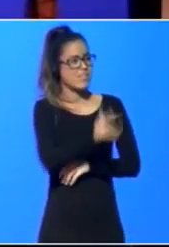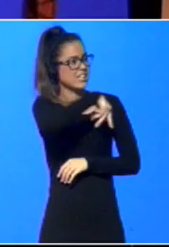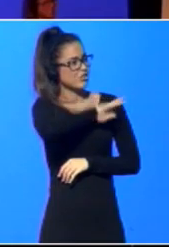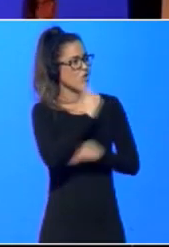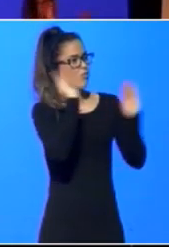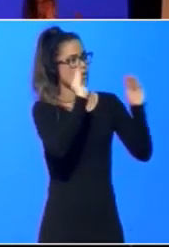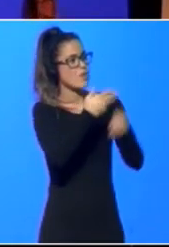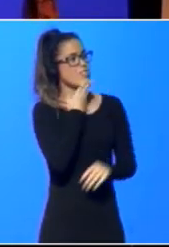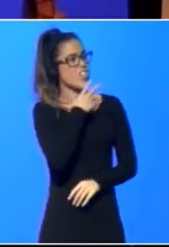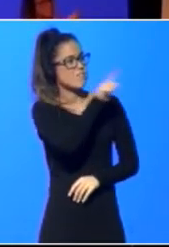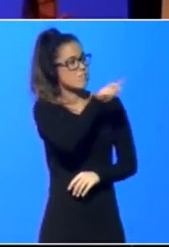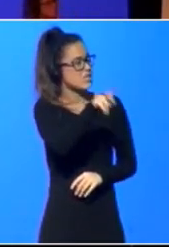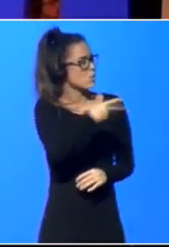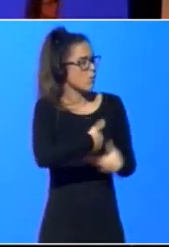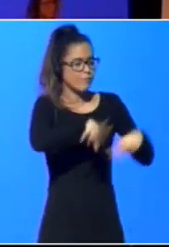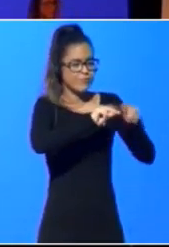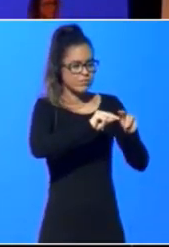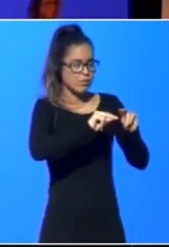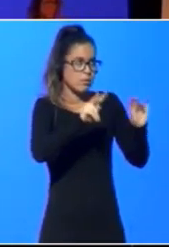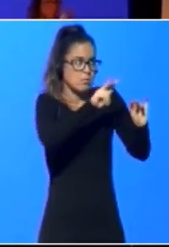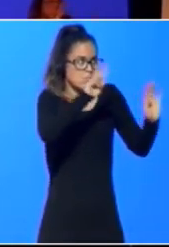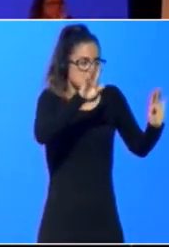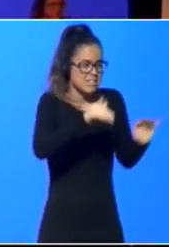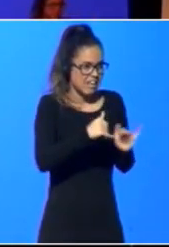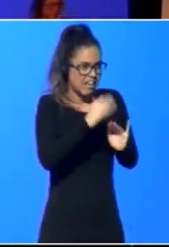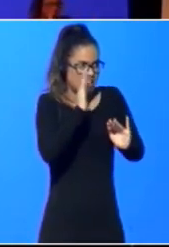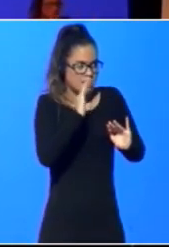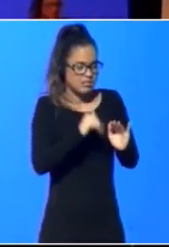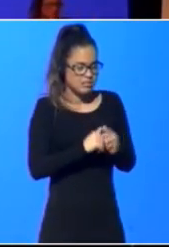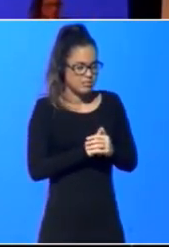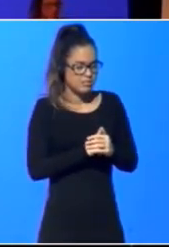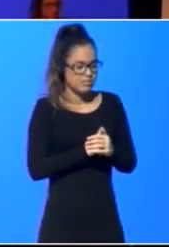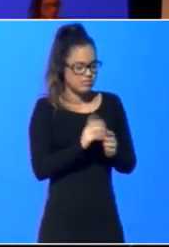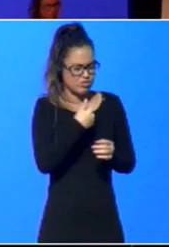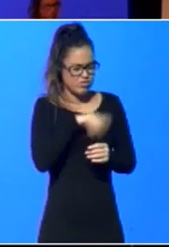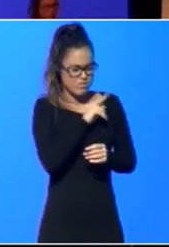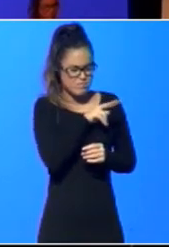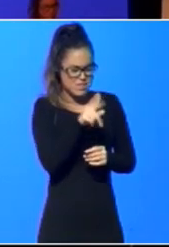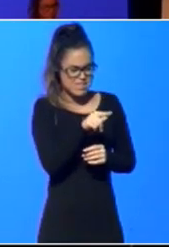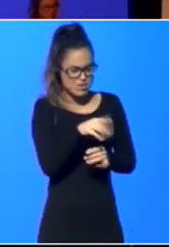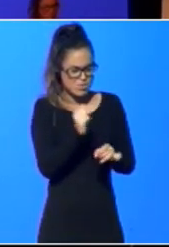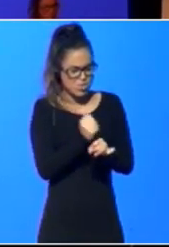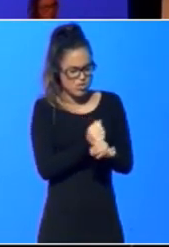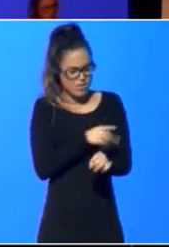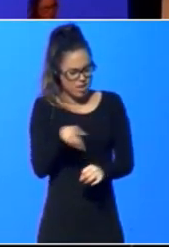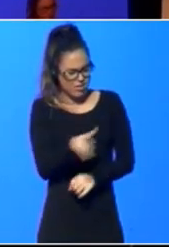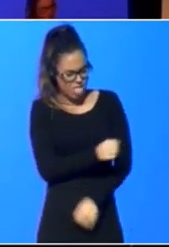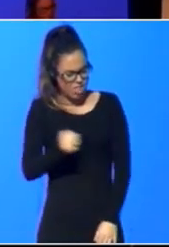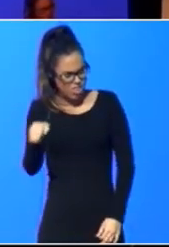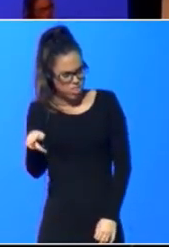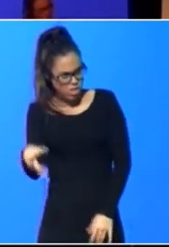los 21, si estiramos un poco el sistema. ¿Les estamos pidiendo que a los 21 se inserten al mercado laboral cuando no hay